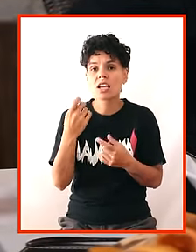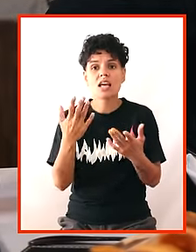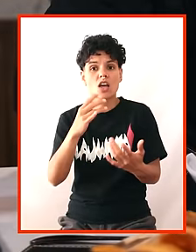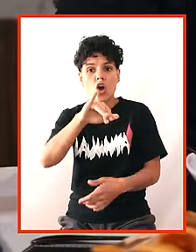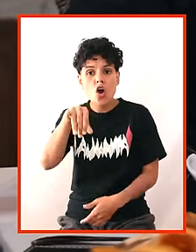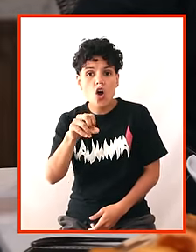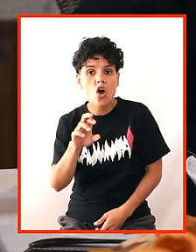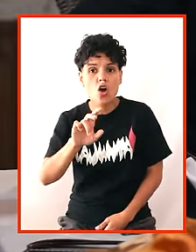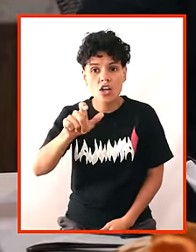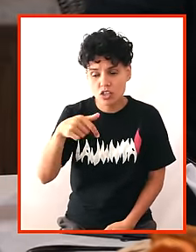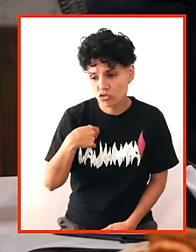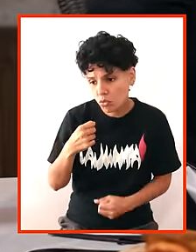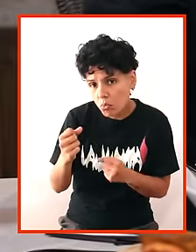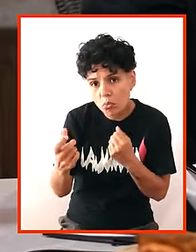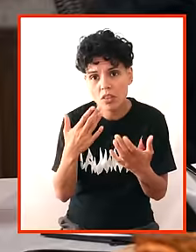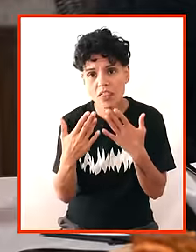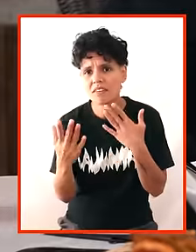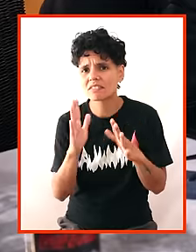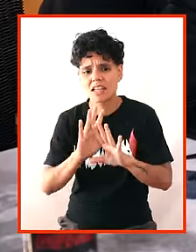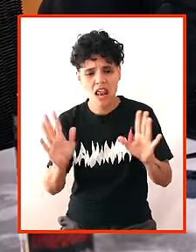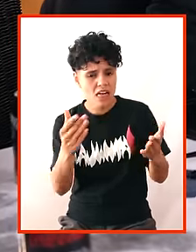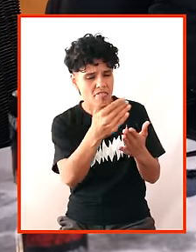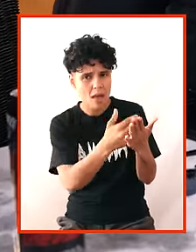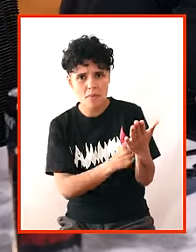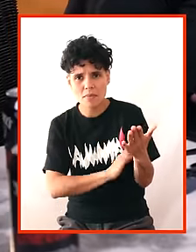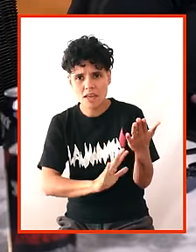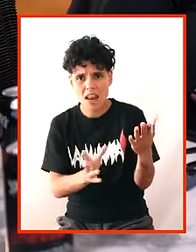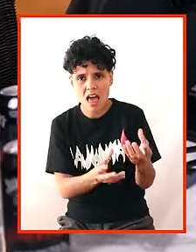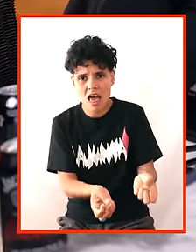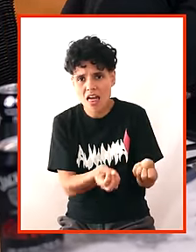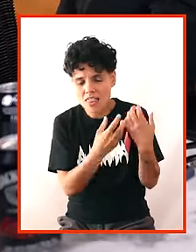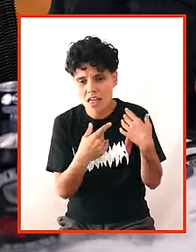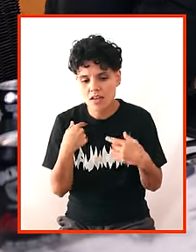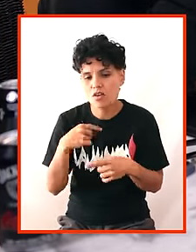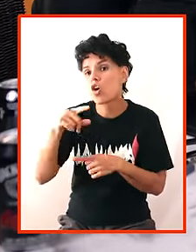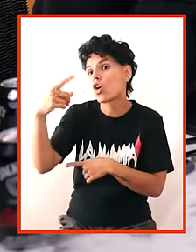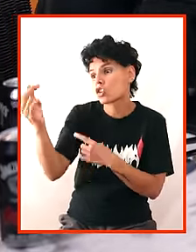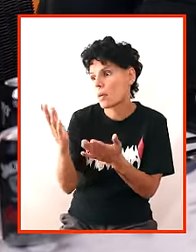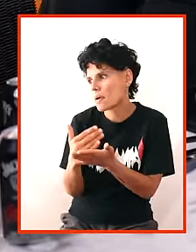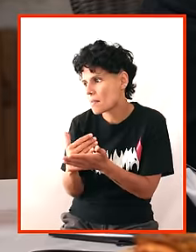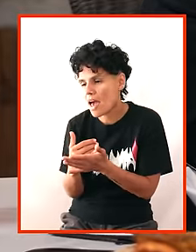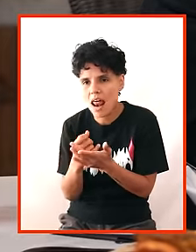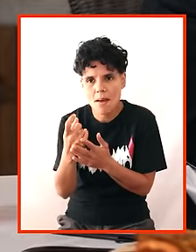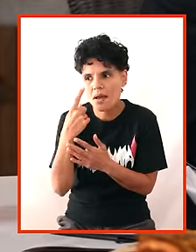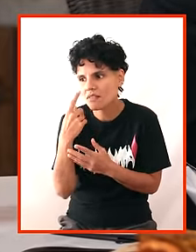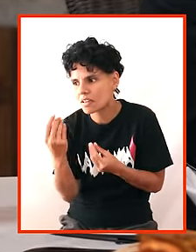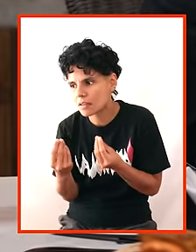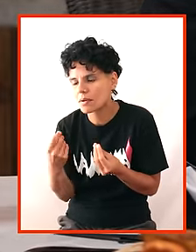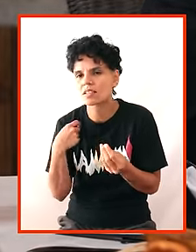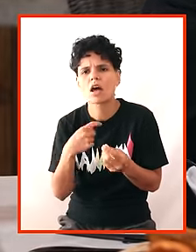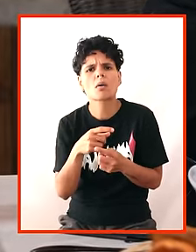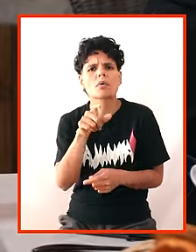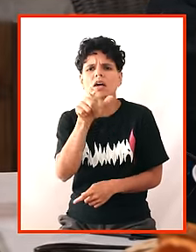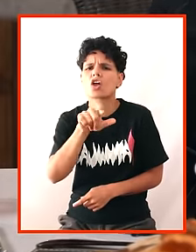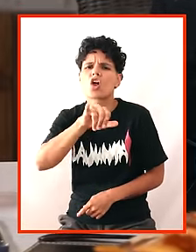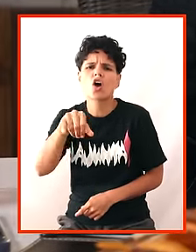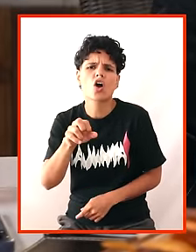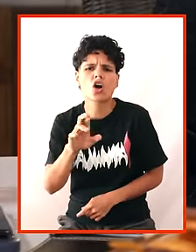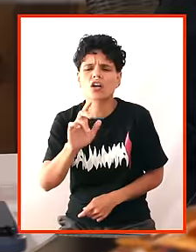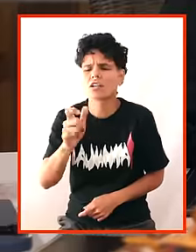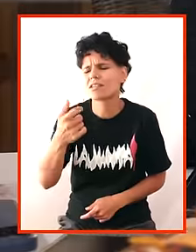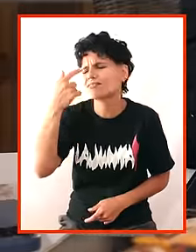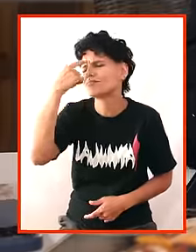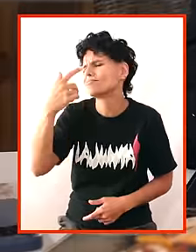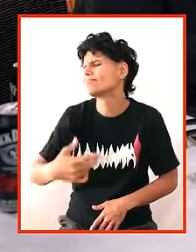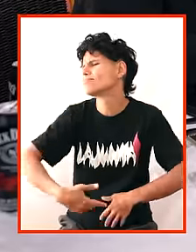sin papel, como acá con usted. O sea, para la otra tengo que prepararme. Pero acá con Jorge, vos te has escuchado temas de las